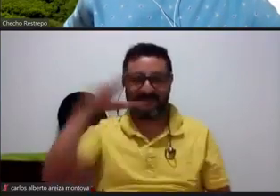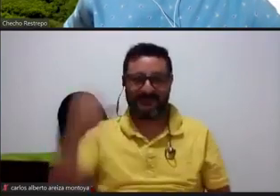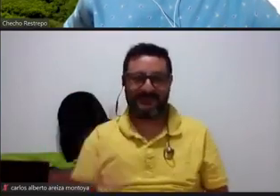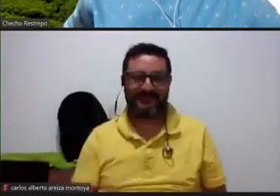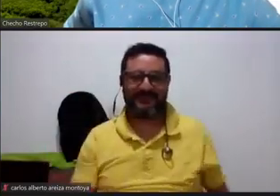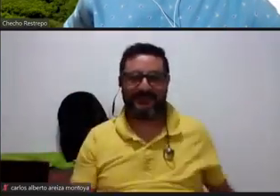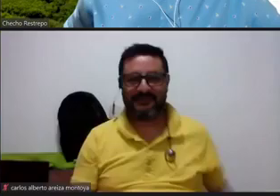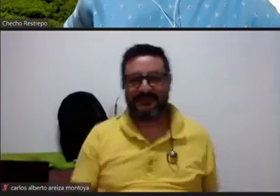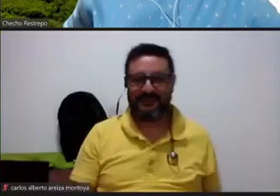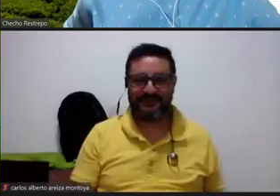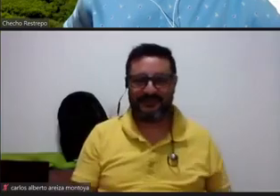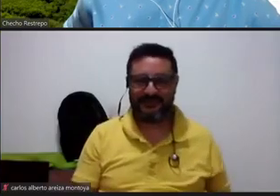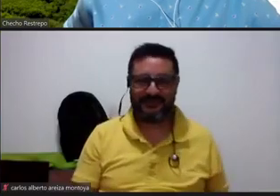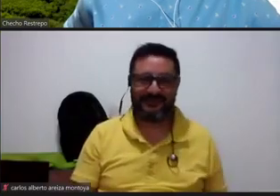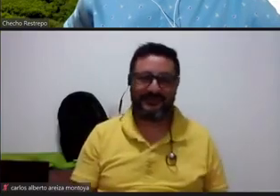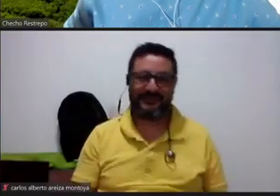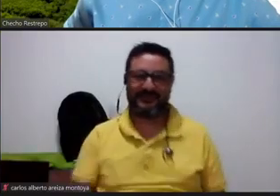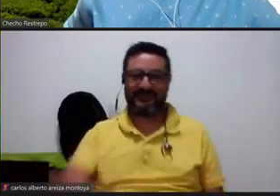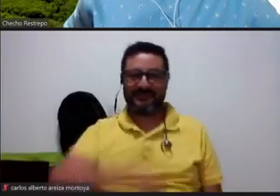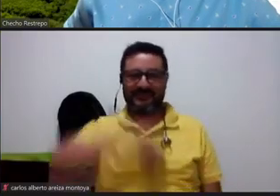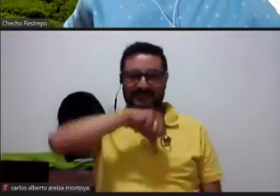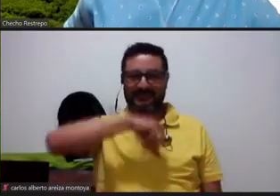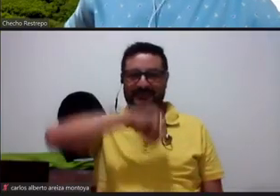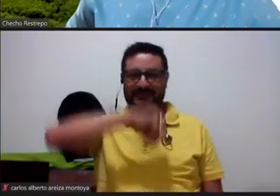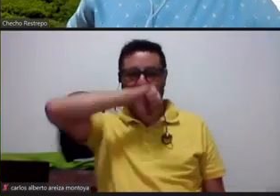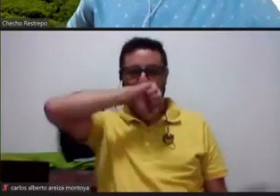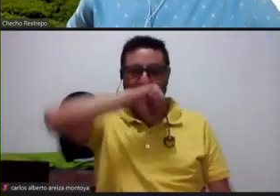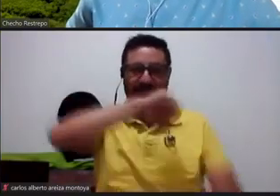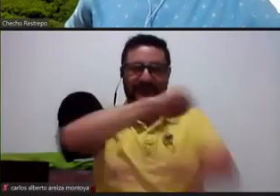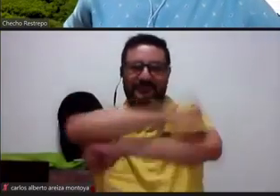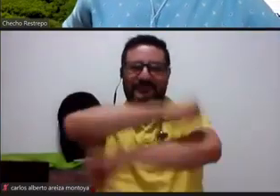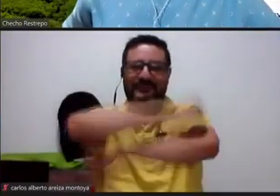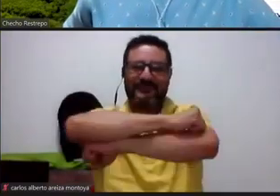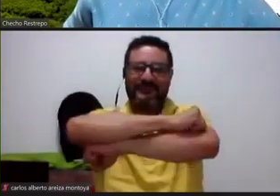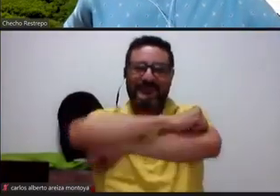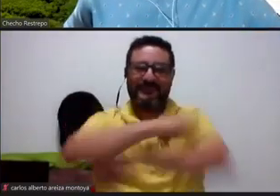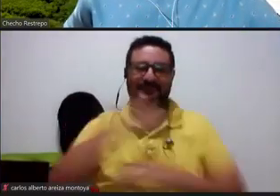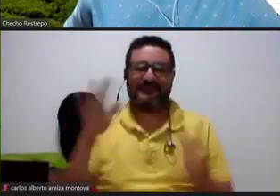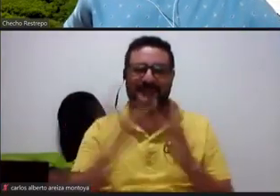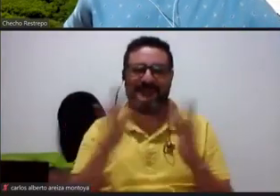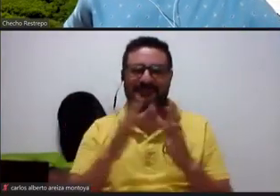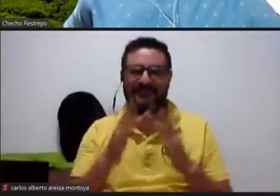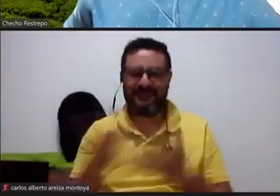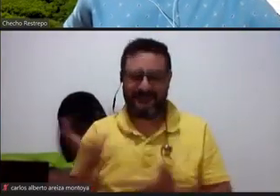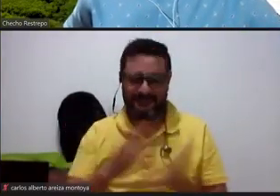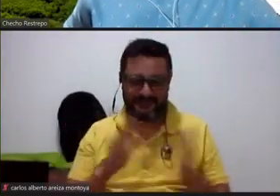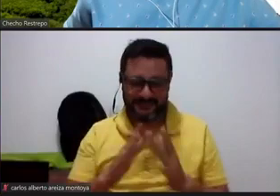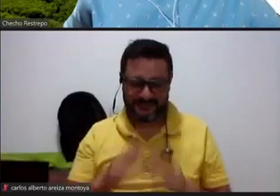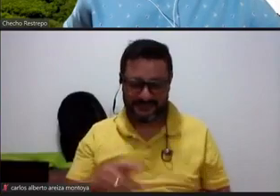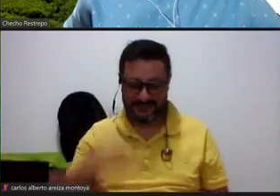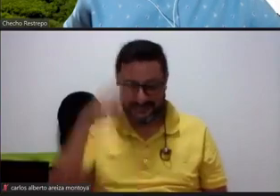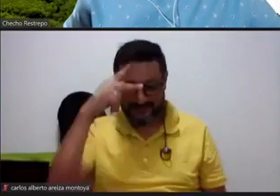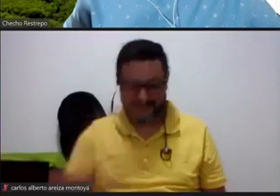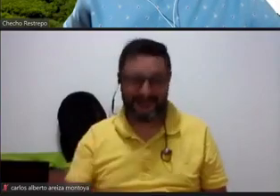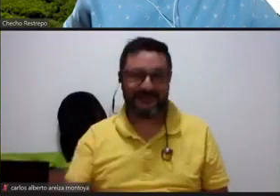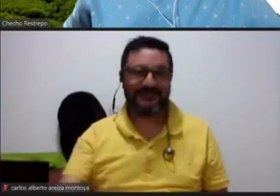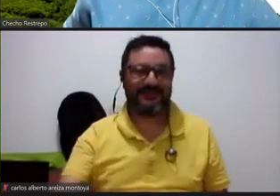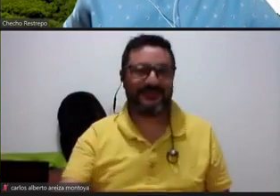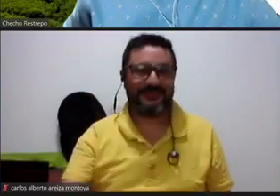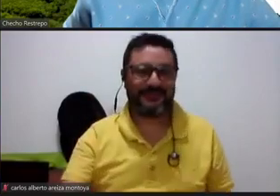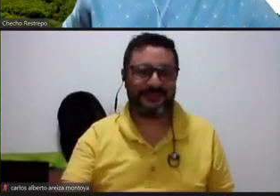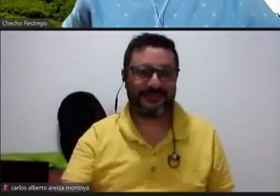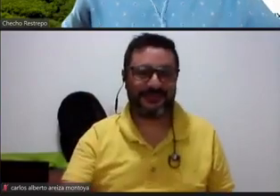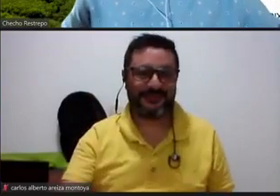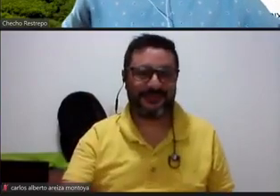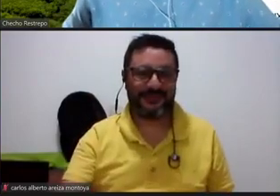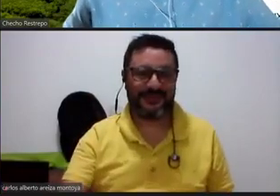mucho honor es un embajador del deporte y un embajador de las buenas noticias, como él los dice. Carlos, muy buenas noches